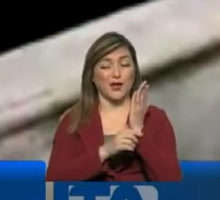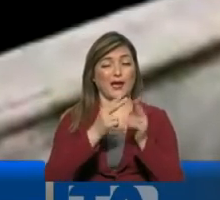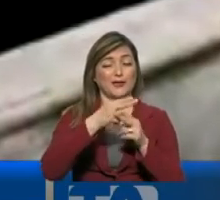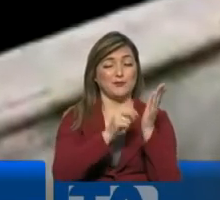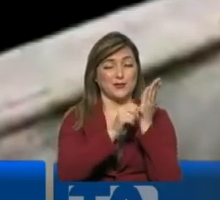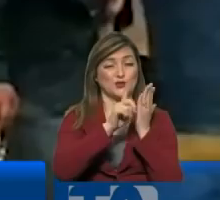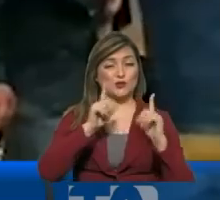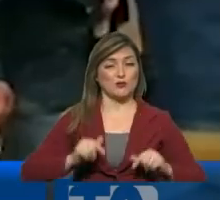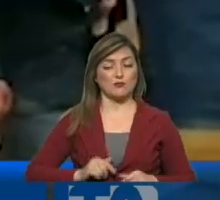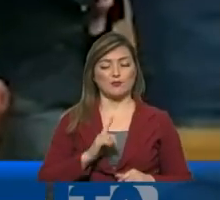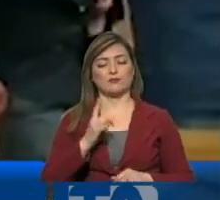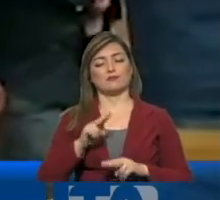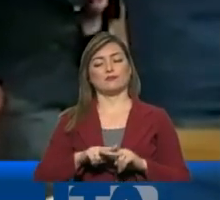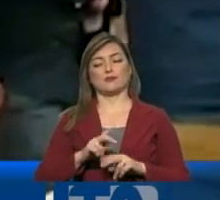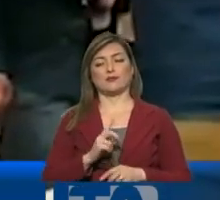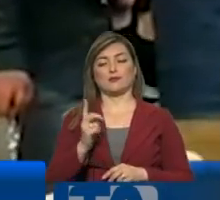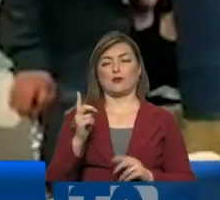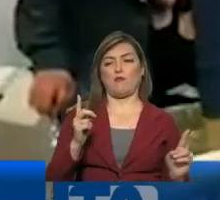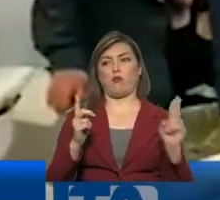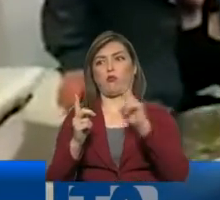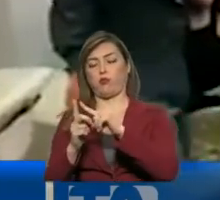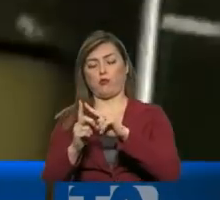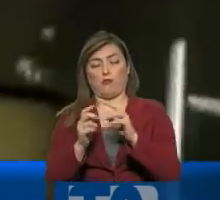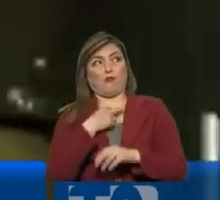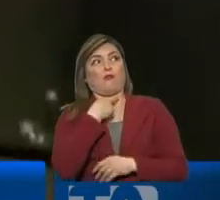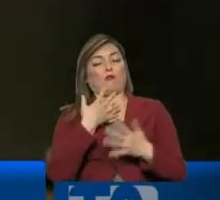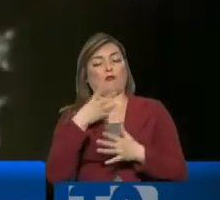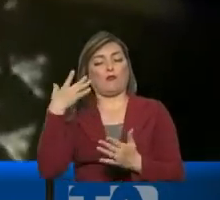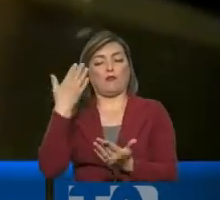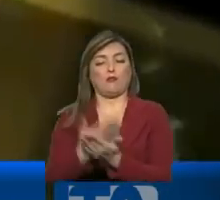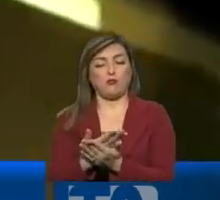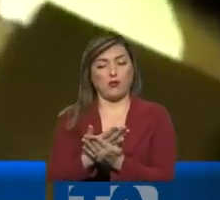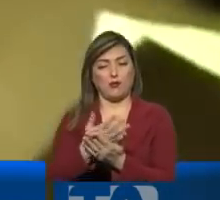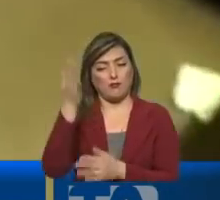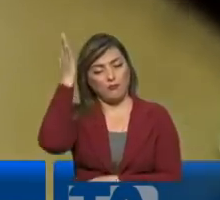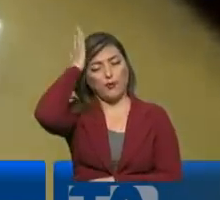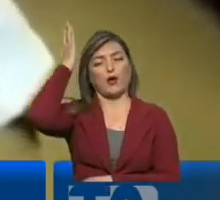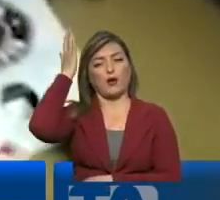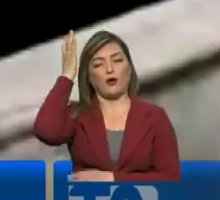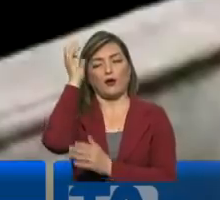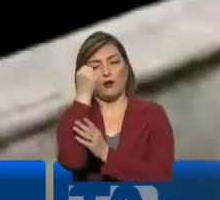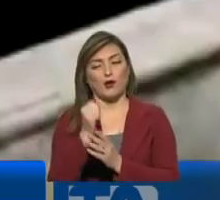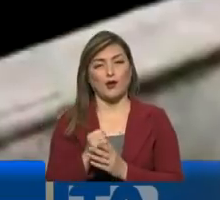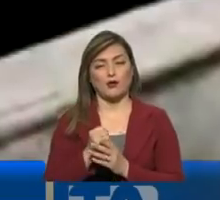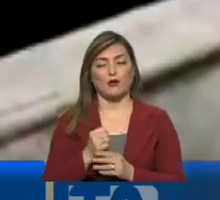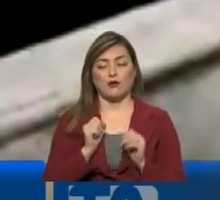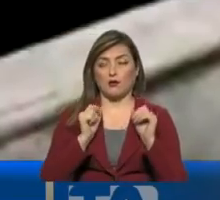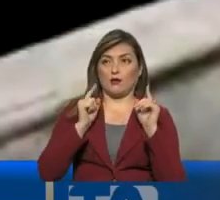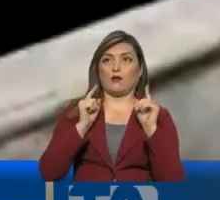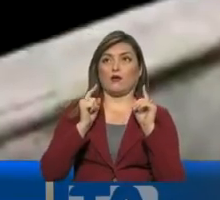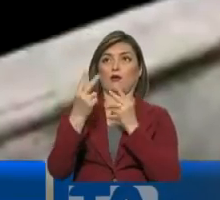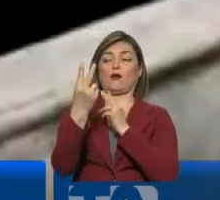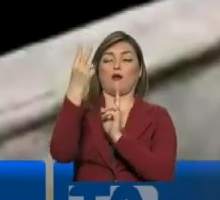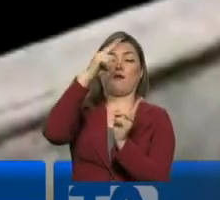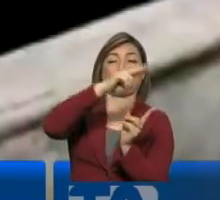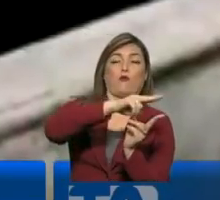forma sorpresiva a ella. Del susto se cayó al piso y se golpeó la cabeza. Al recobrar la conciencia había a Carrión encima suyo. Al pedir